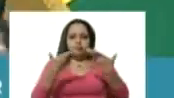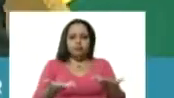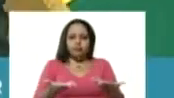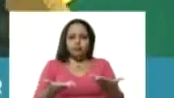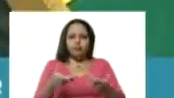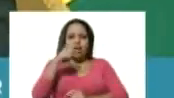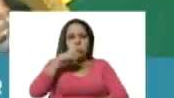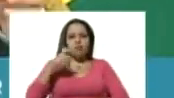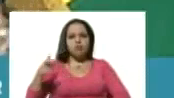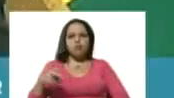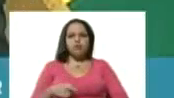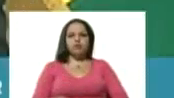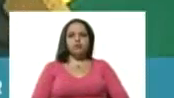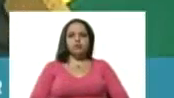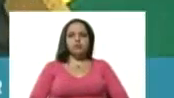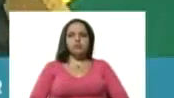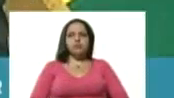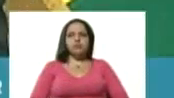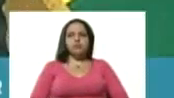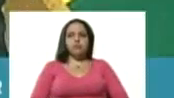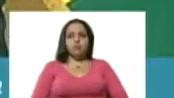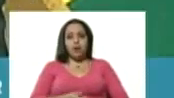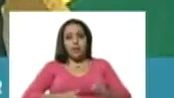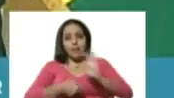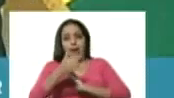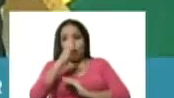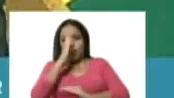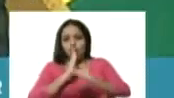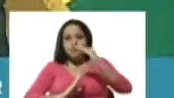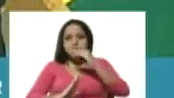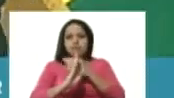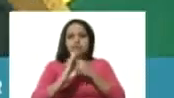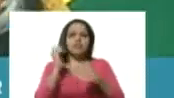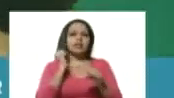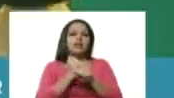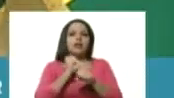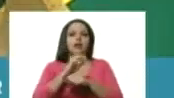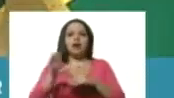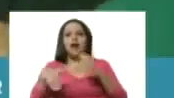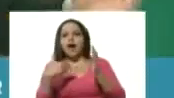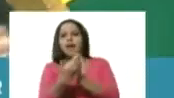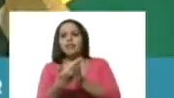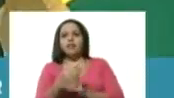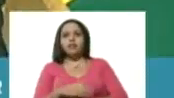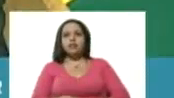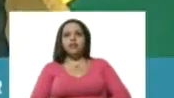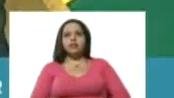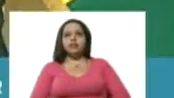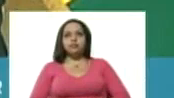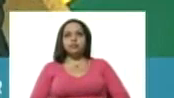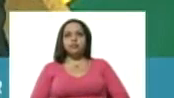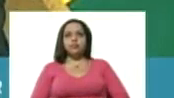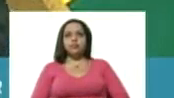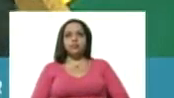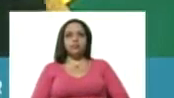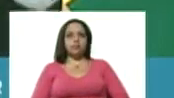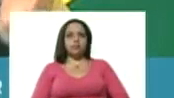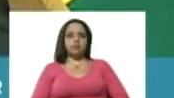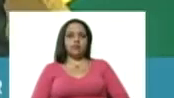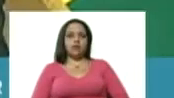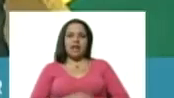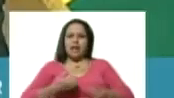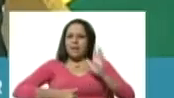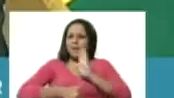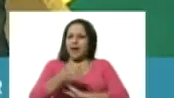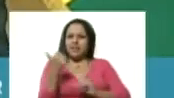pueblos, desde el más humilde de nuestros trabajadores hasta el más trabajador